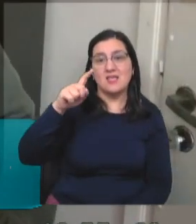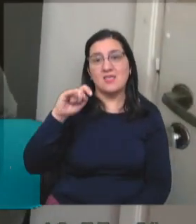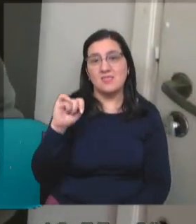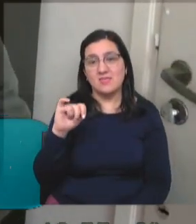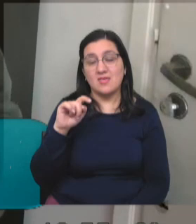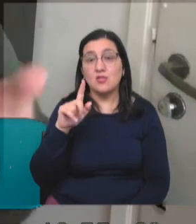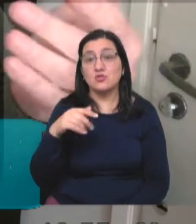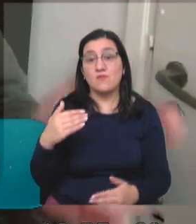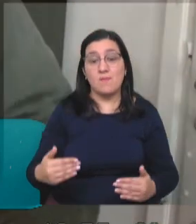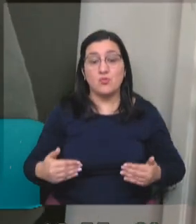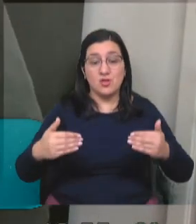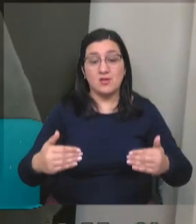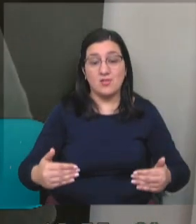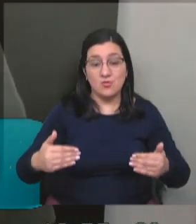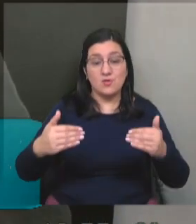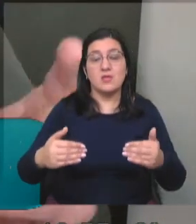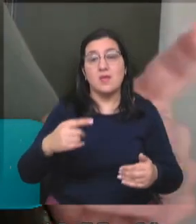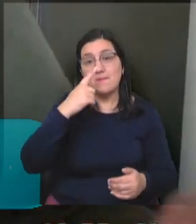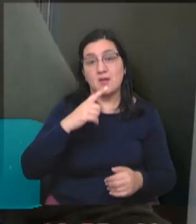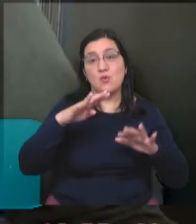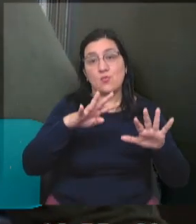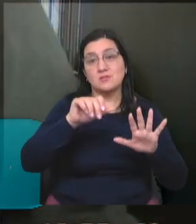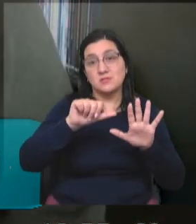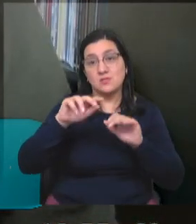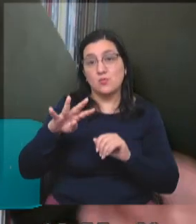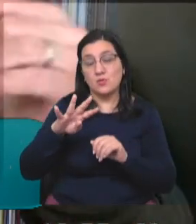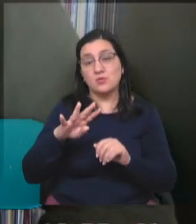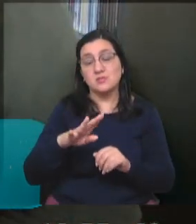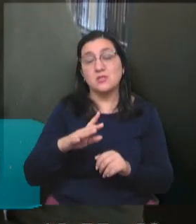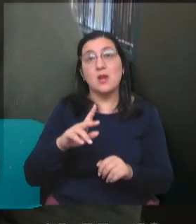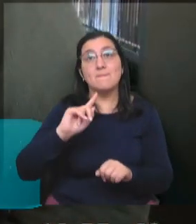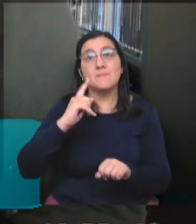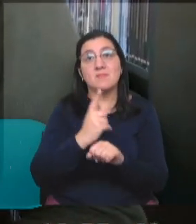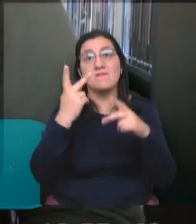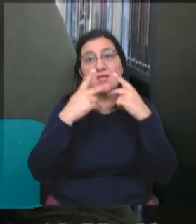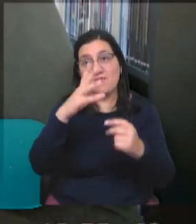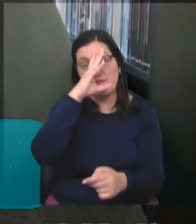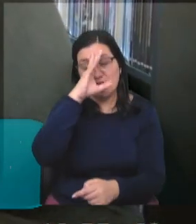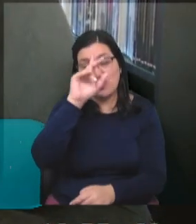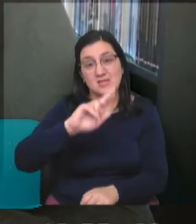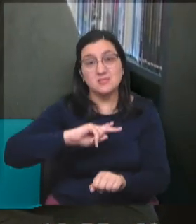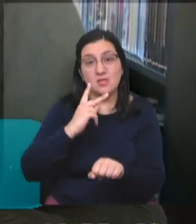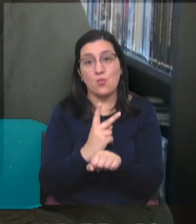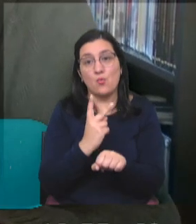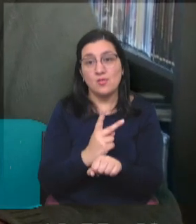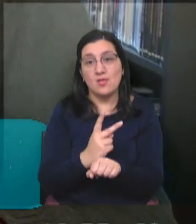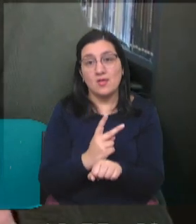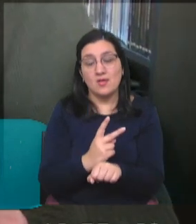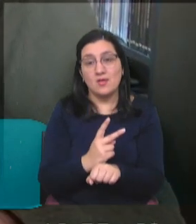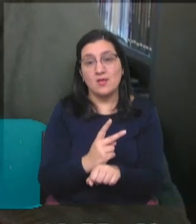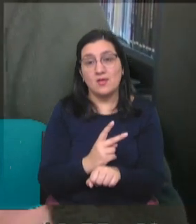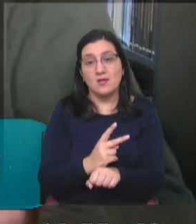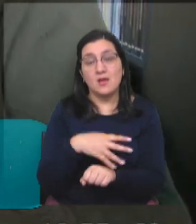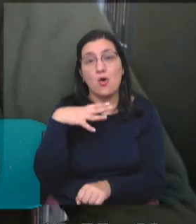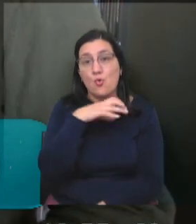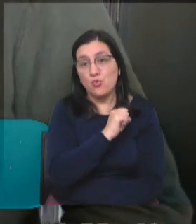todo esto se fue largando y en el 64 hicieron una primer gira en febrero una segunda de un mes y medio en